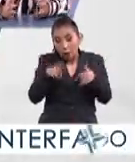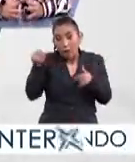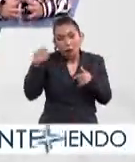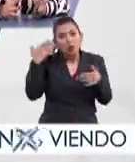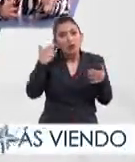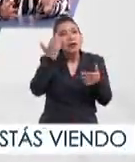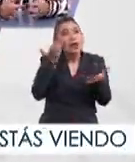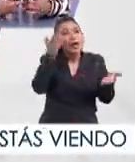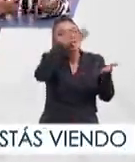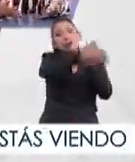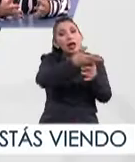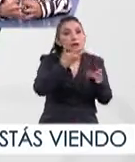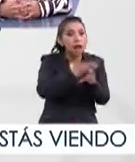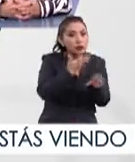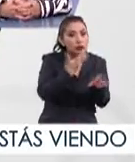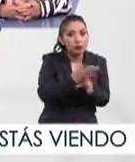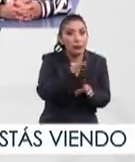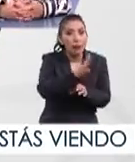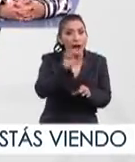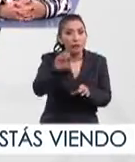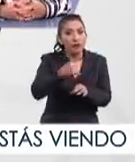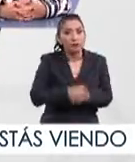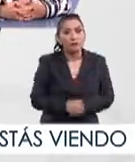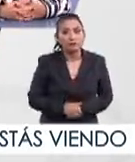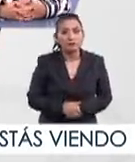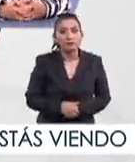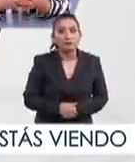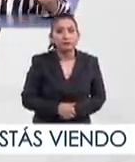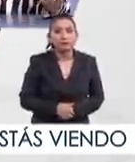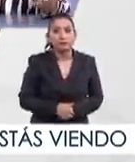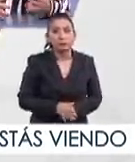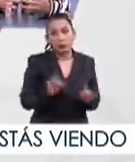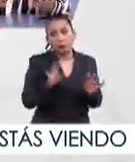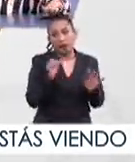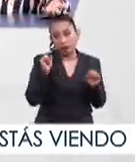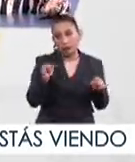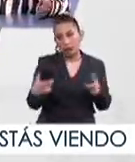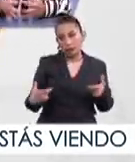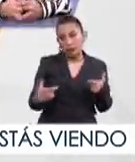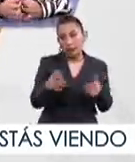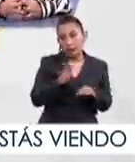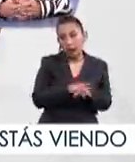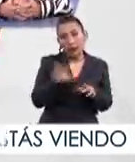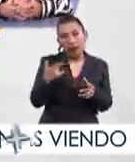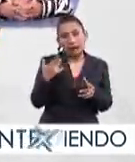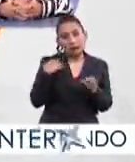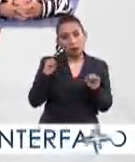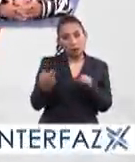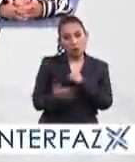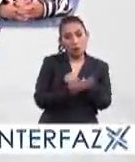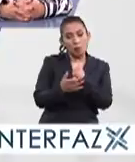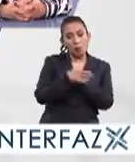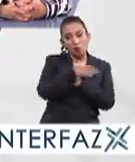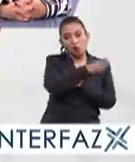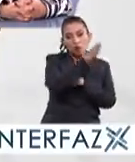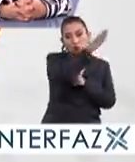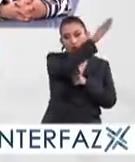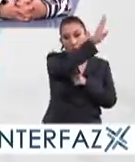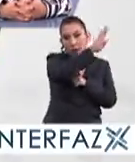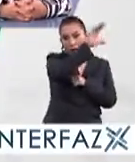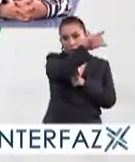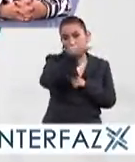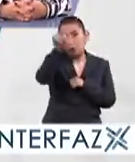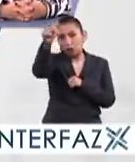van para la frontera, para Baja California precisamente. Por cuestiones de seguridad y porque es pues, simplemente más seguro hacerlo por esa ruta.